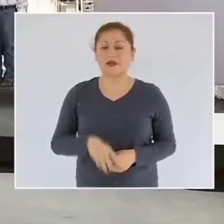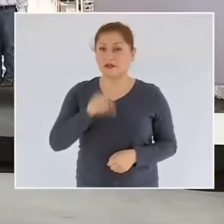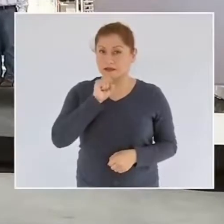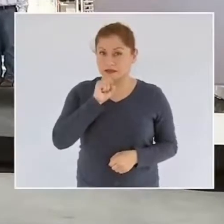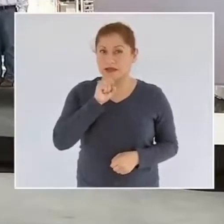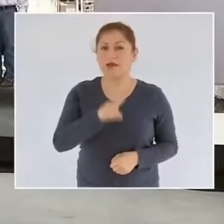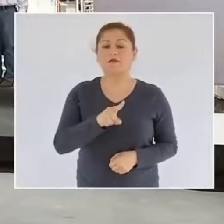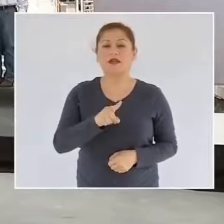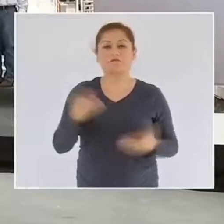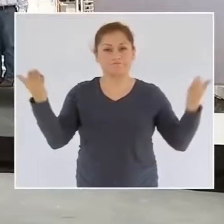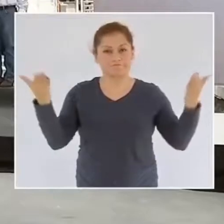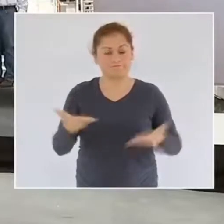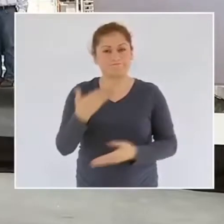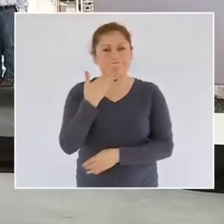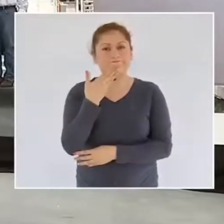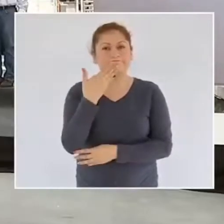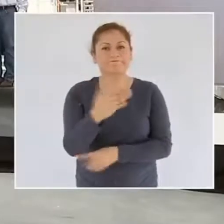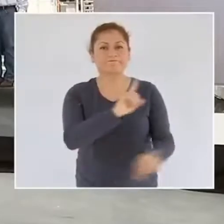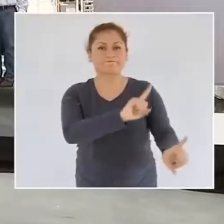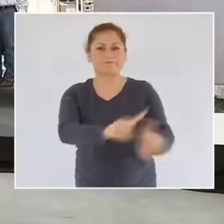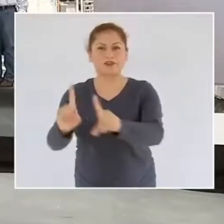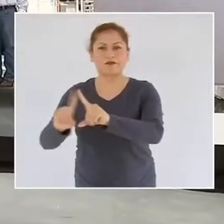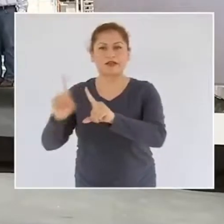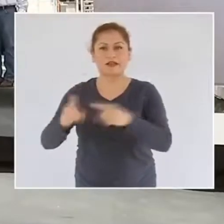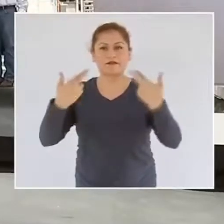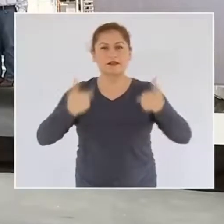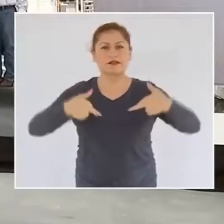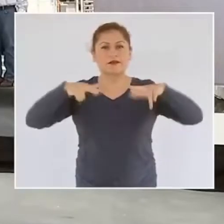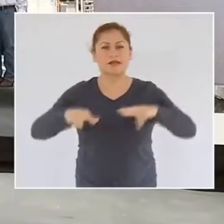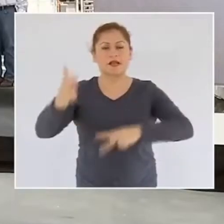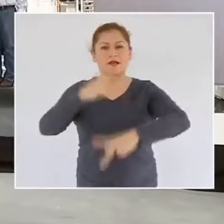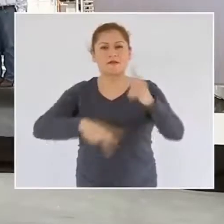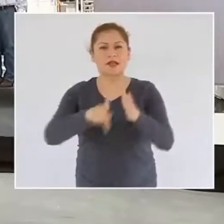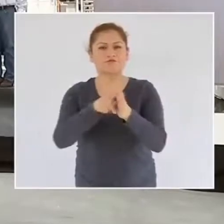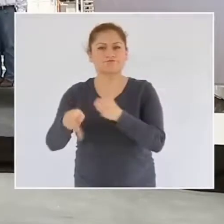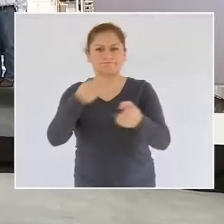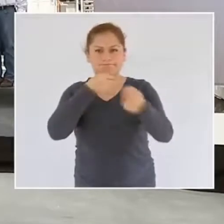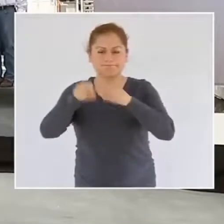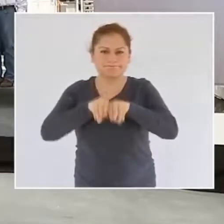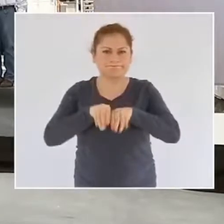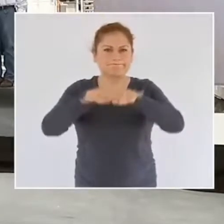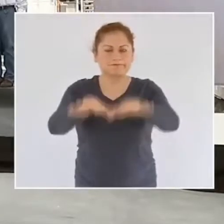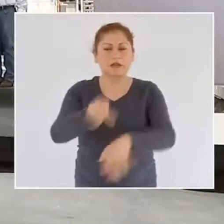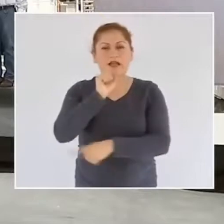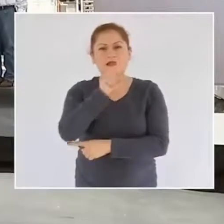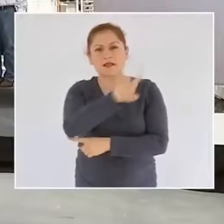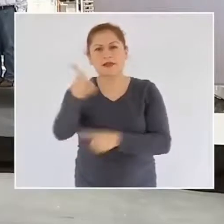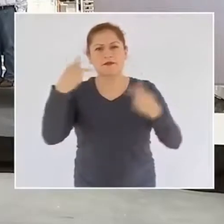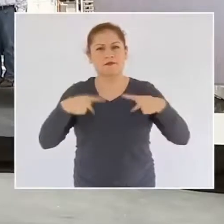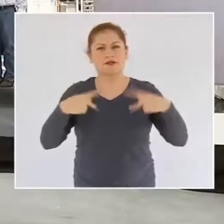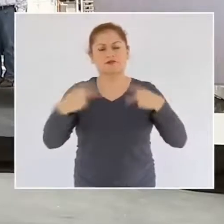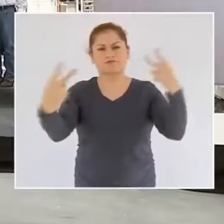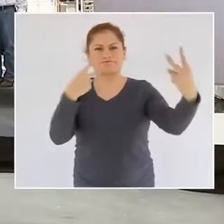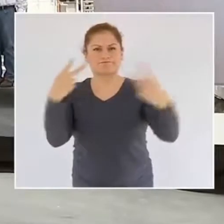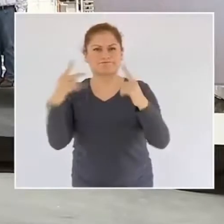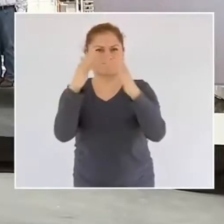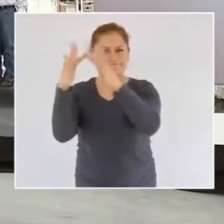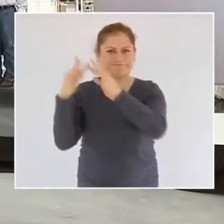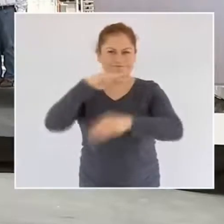Asimismo, damos la bienvenida a los representantes de los medios de comunicación y a quienes nos siguen a través de las redes sociales en todo el